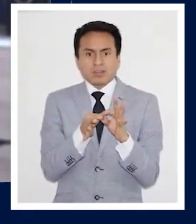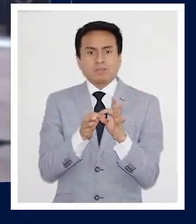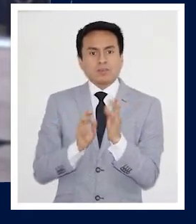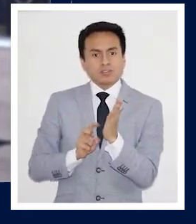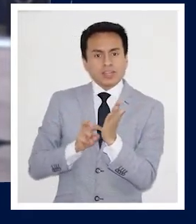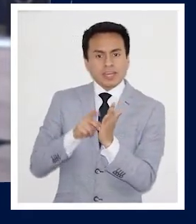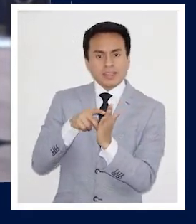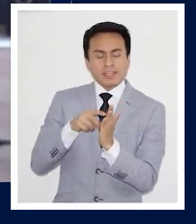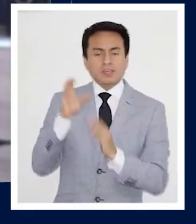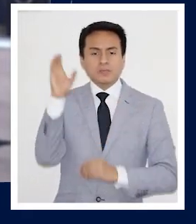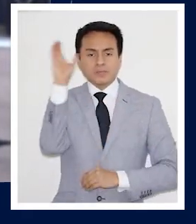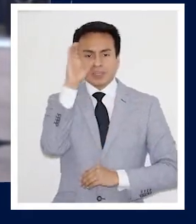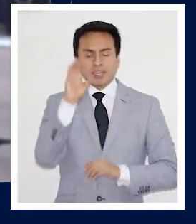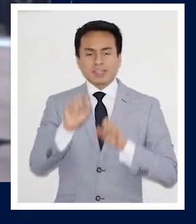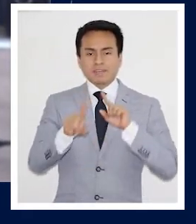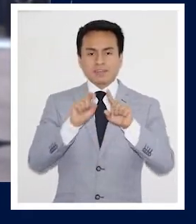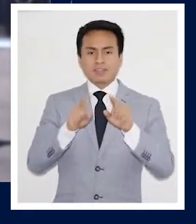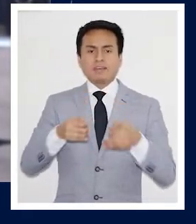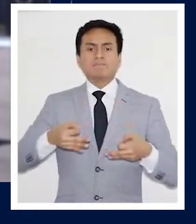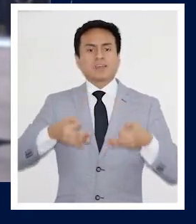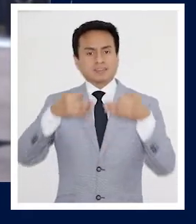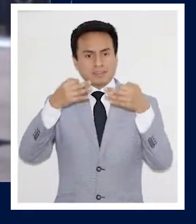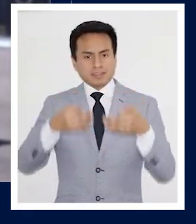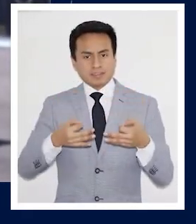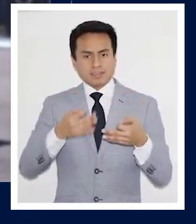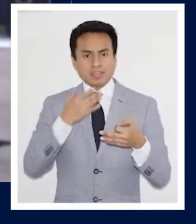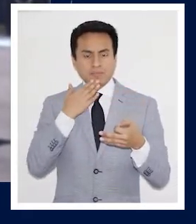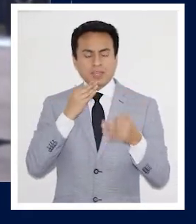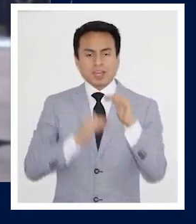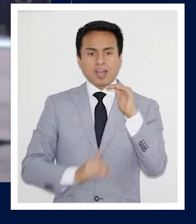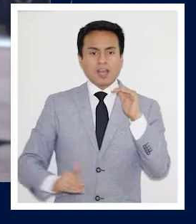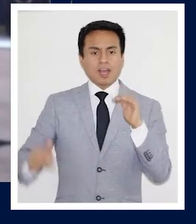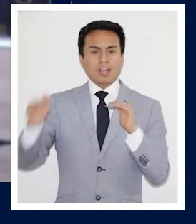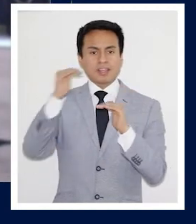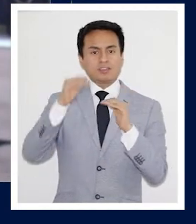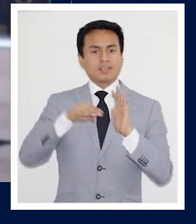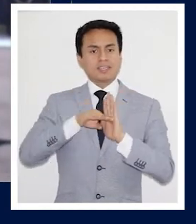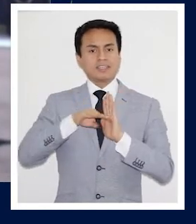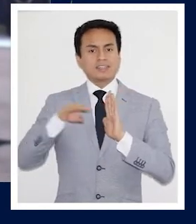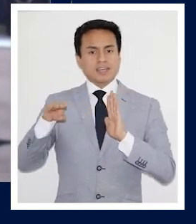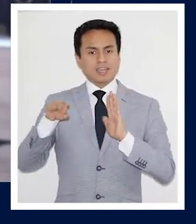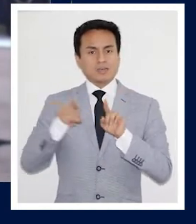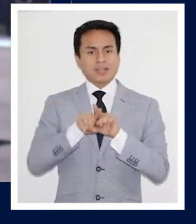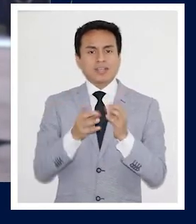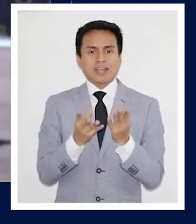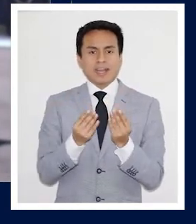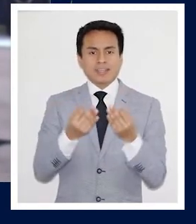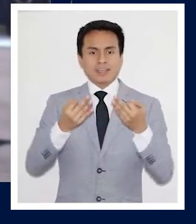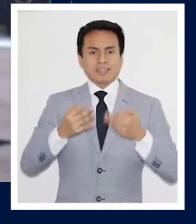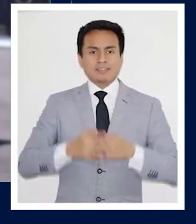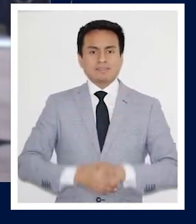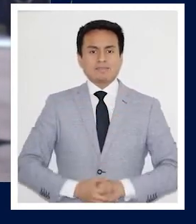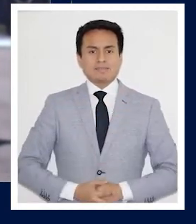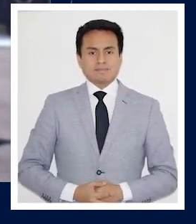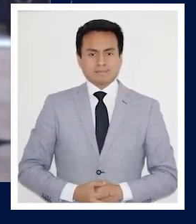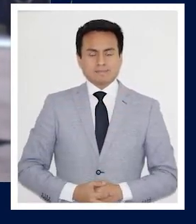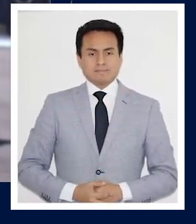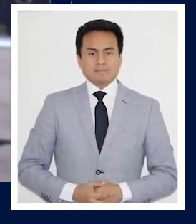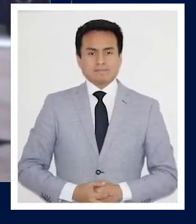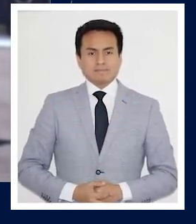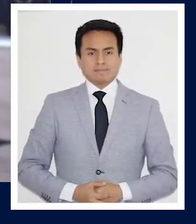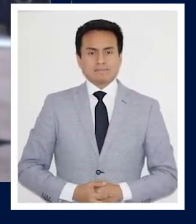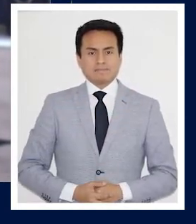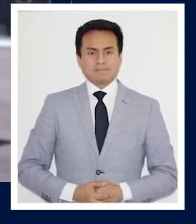paso adelante en la constante búsqueda por una defensa de excelencia y con altos estándares de calidad.